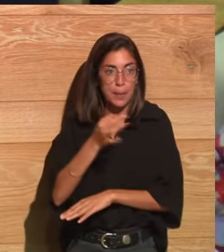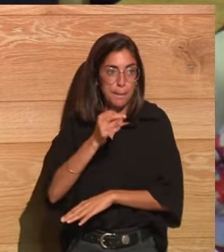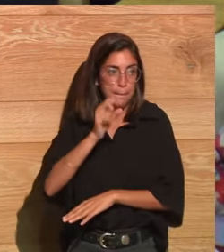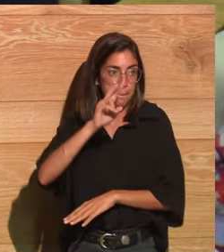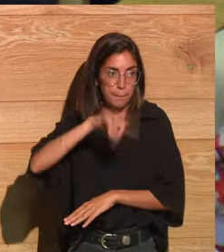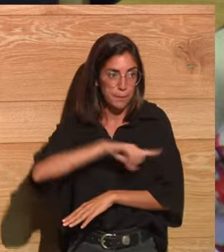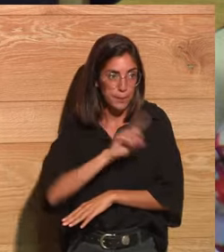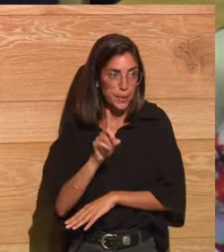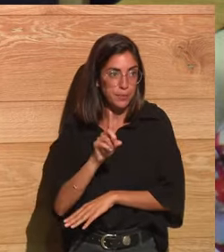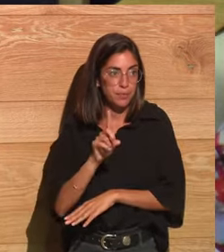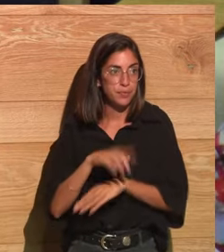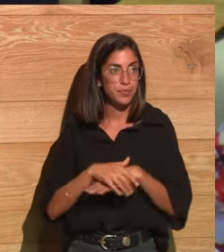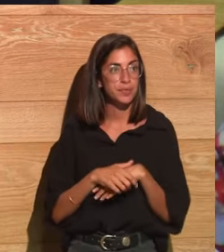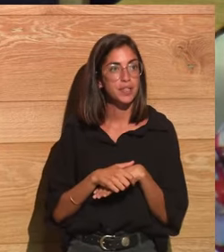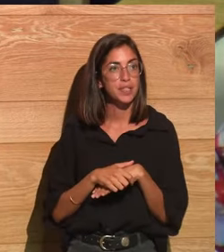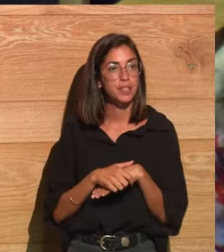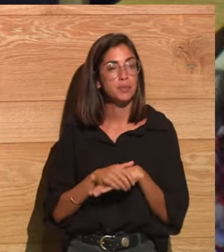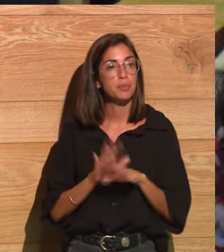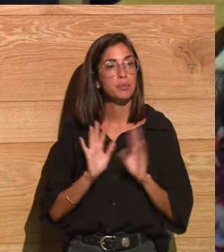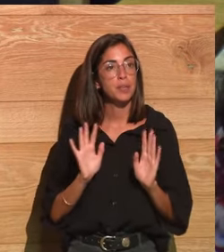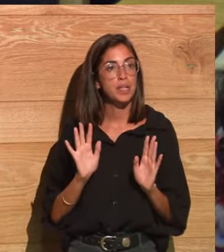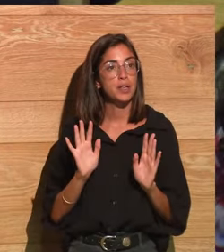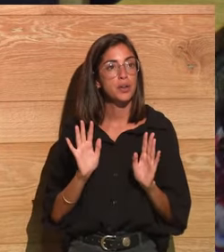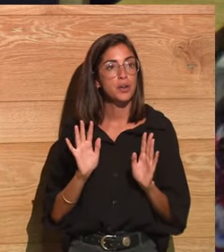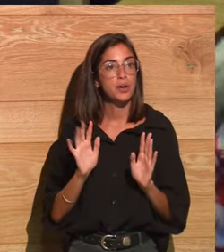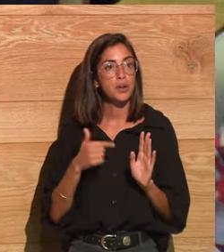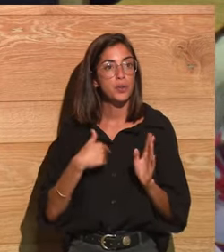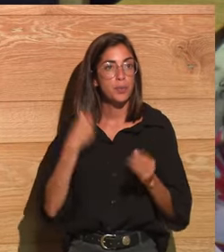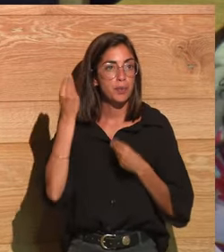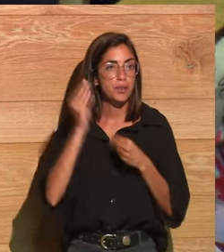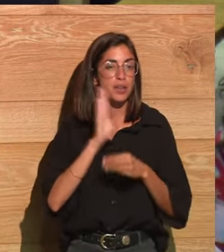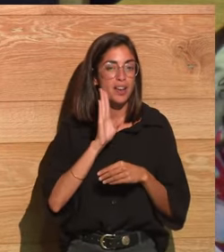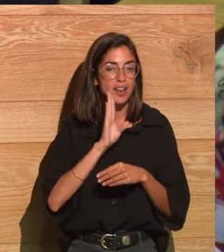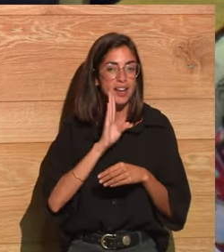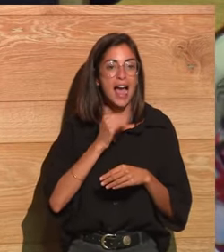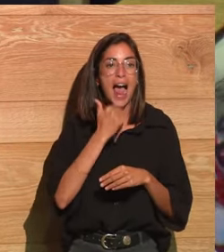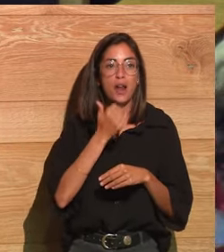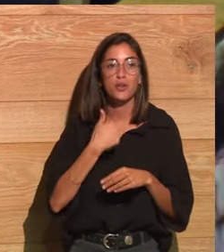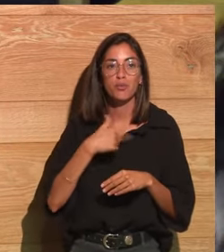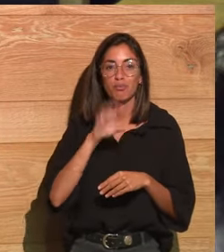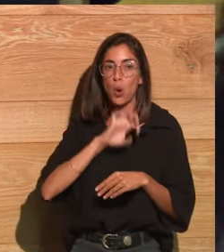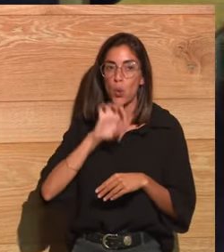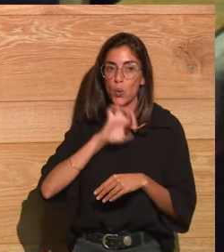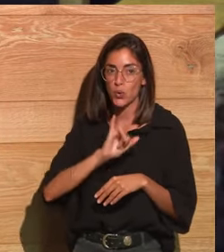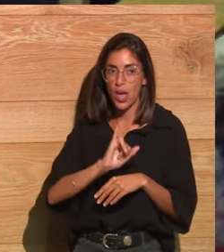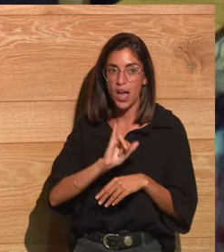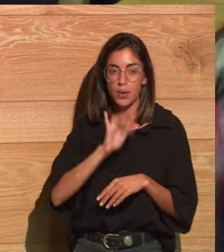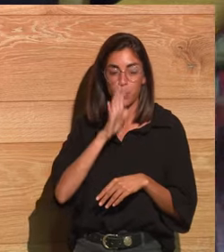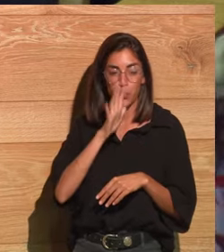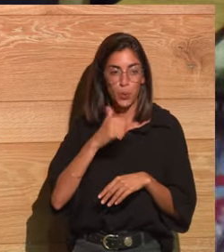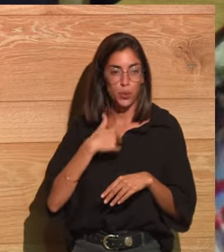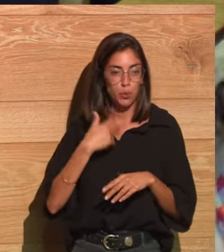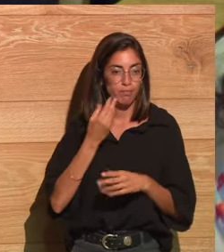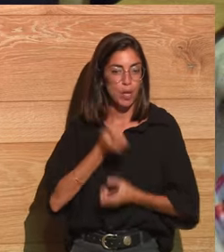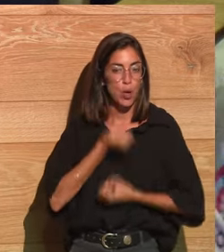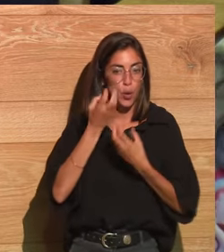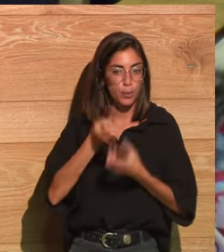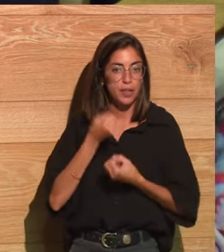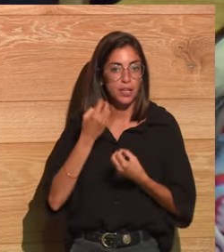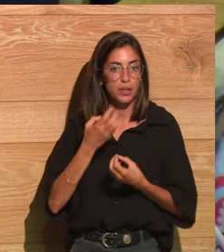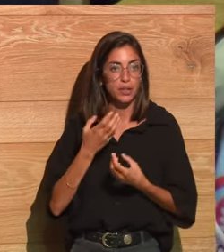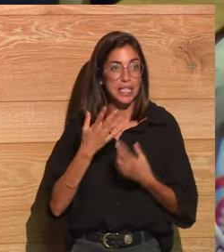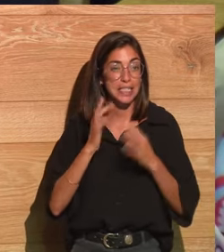sociedad, pero justo acabas de mencionar algo que tenía un montón de curiosidad. Habéis comentado o has comentado en concreto